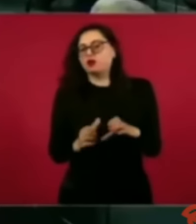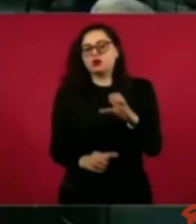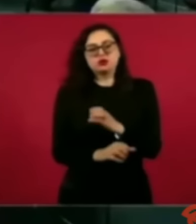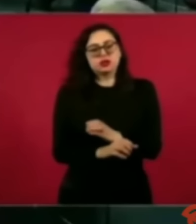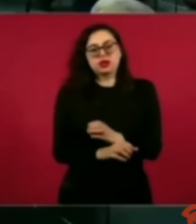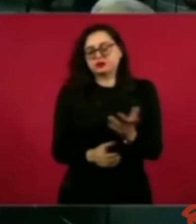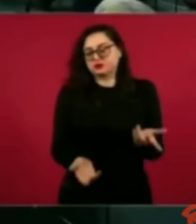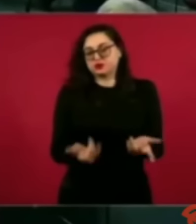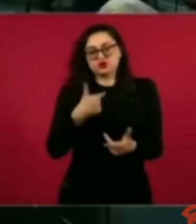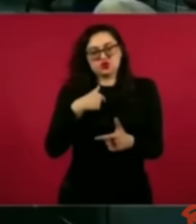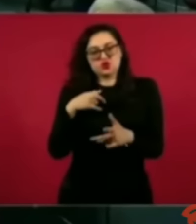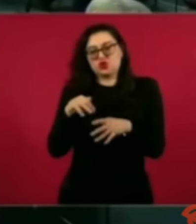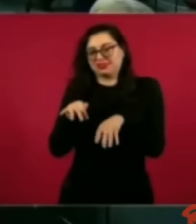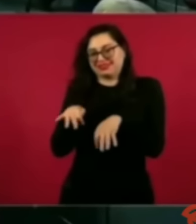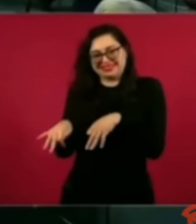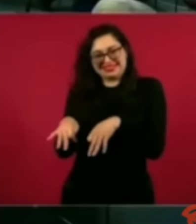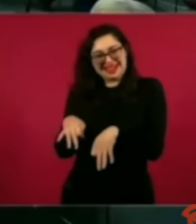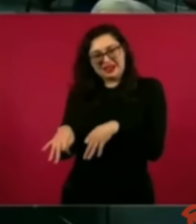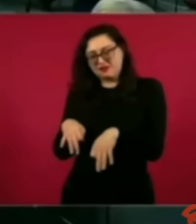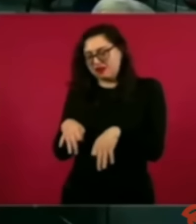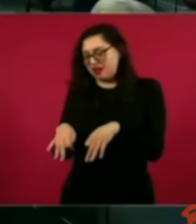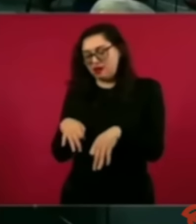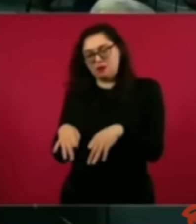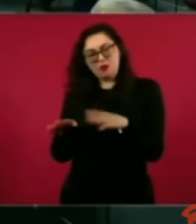a trabajar